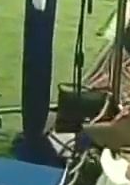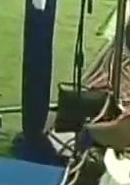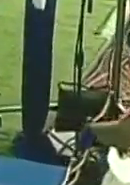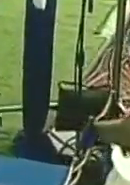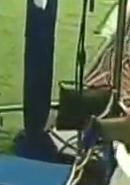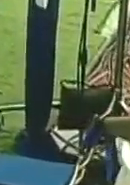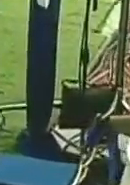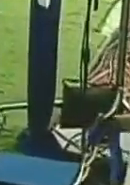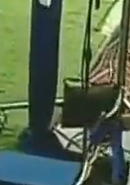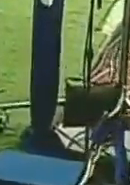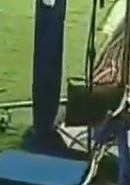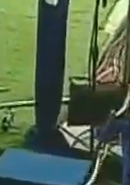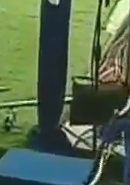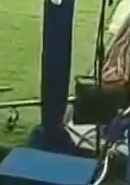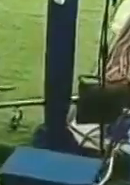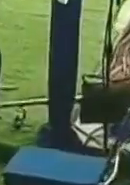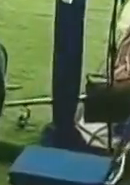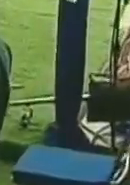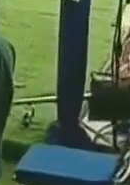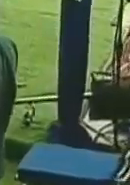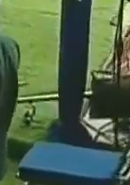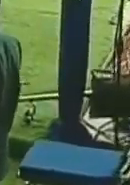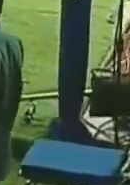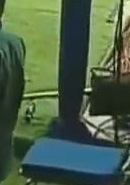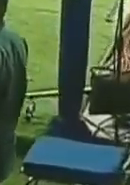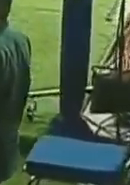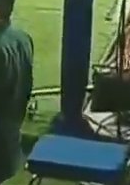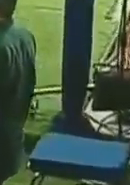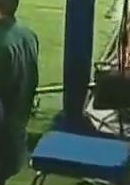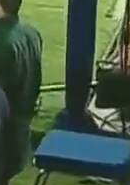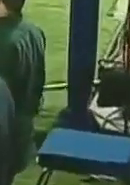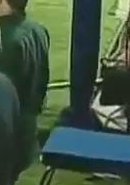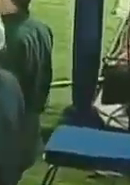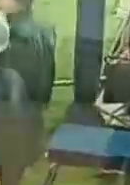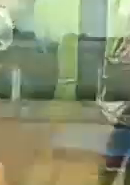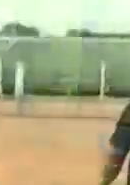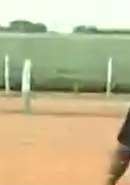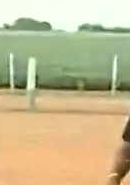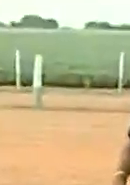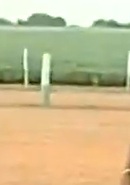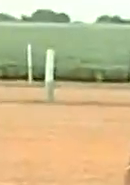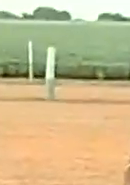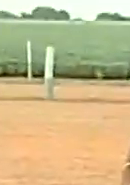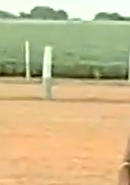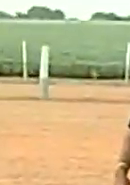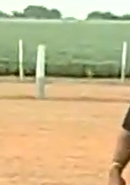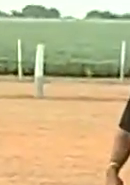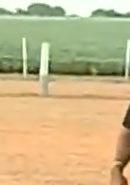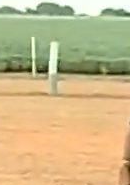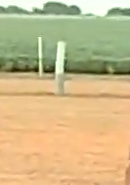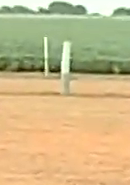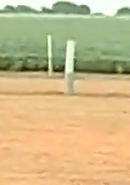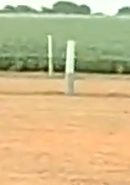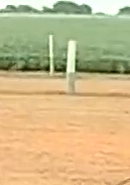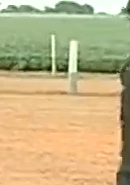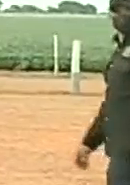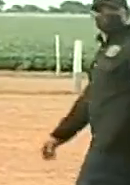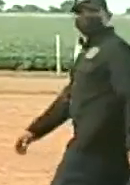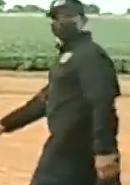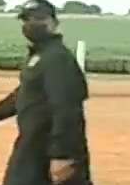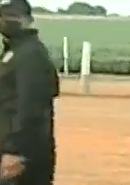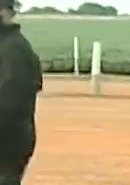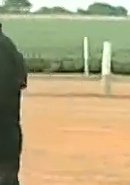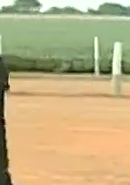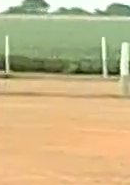latinos. Venezuela y Ecuador fueron un solo destino, Colombia, Perú y Bolivia, España como testigo, que hacen de la gran Colombia